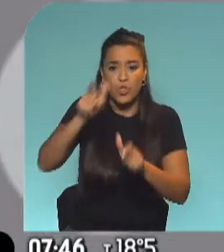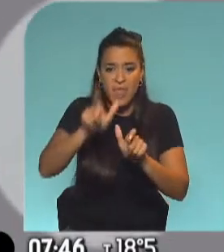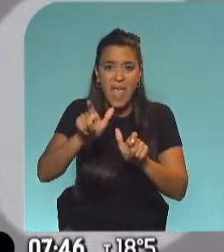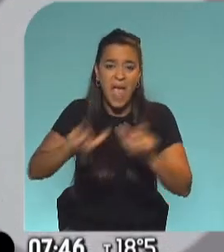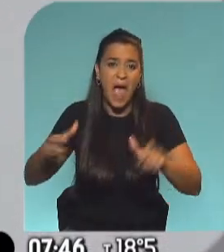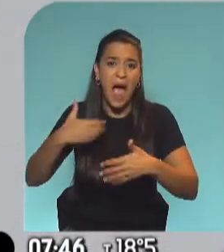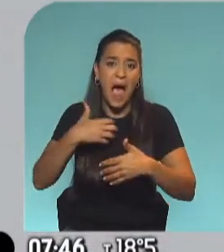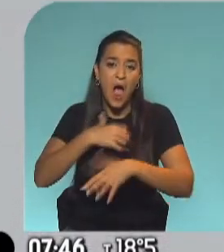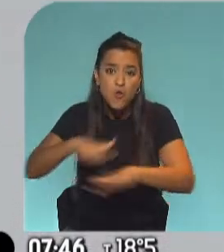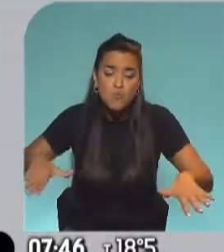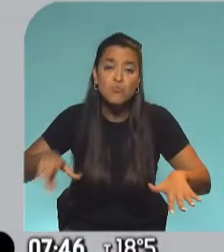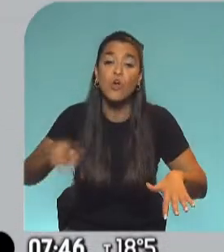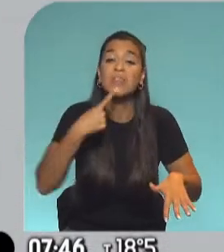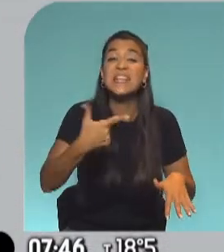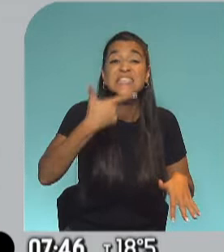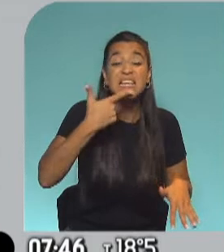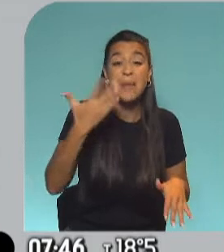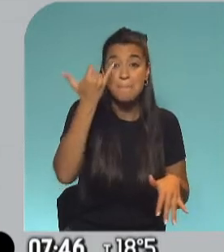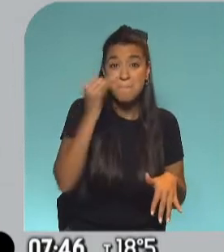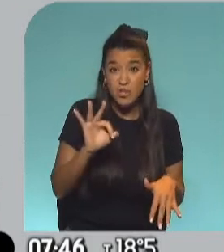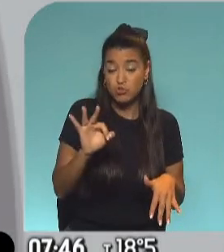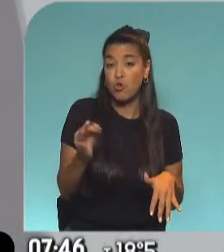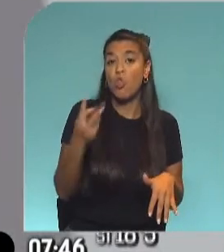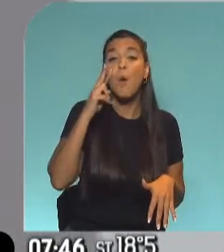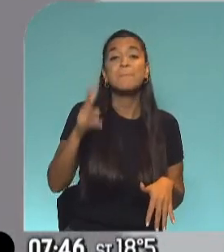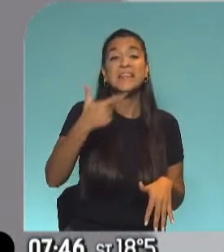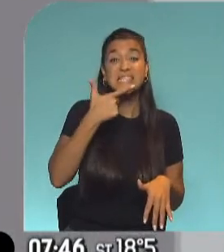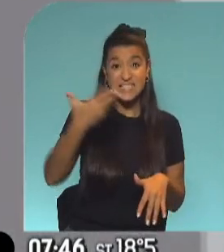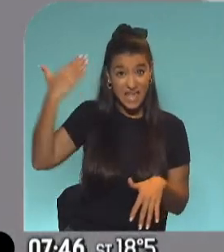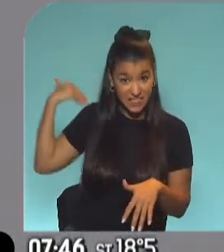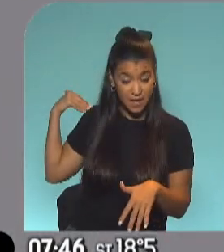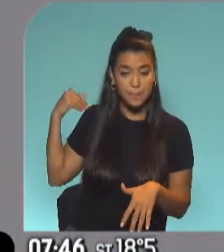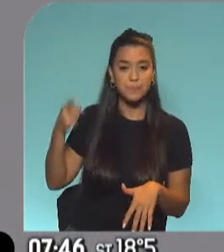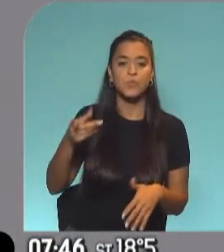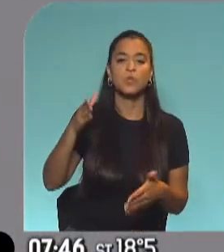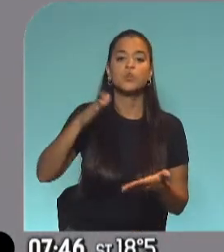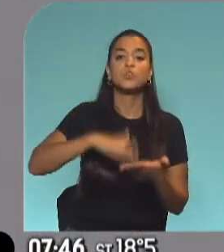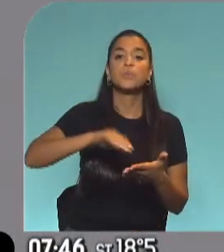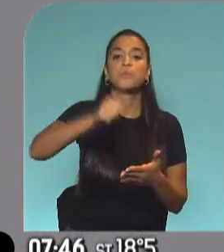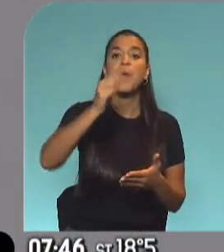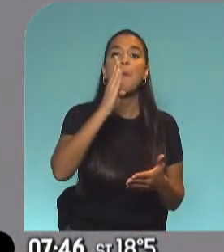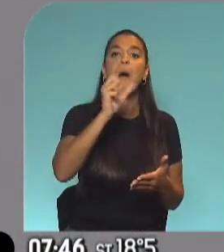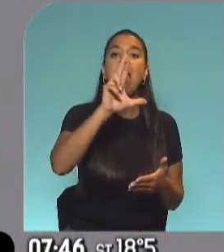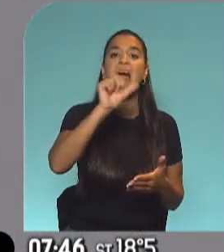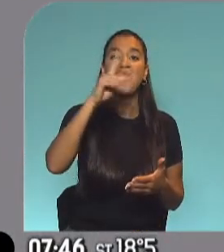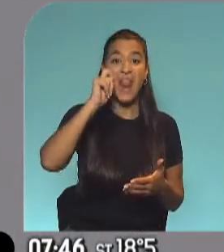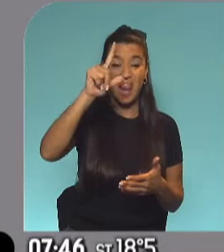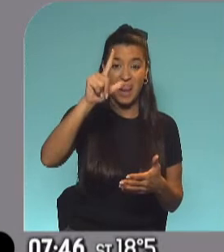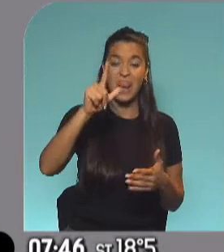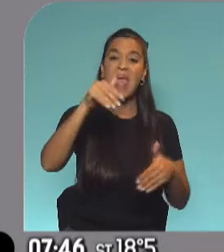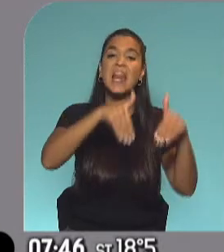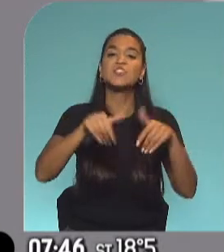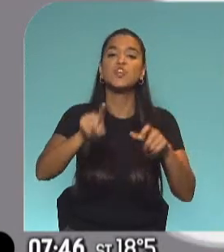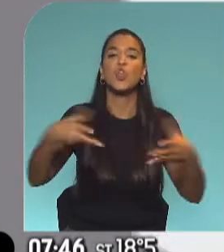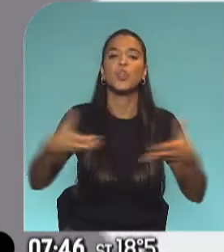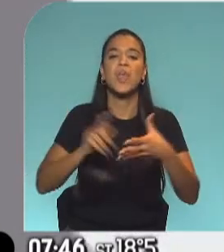los gremios decía el 17 de mayo de 2017... sobre el triunfo de Roberto Baradel en las elecciones del